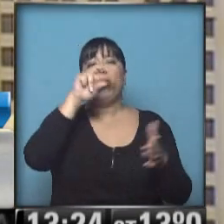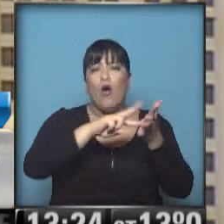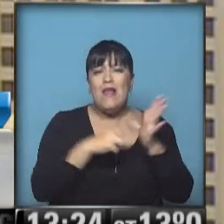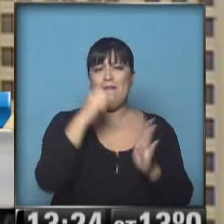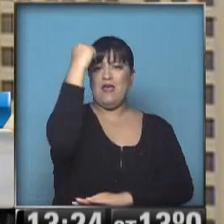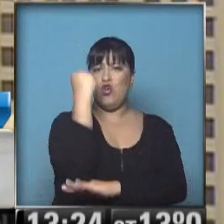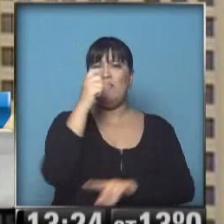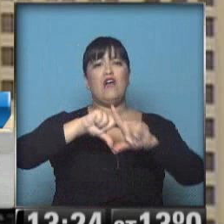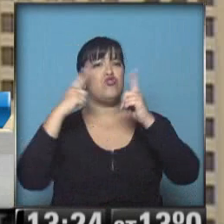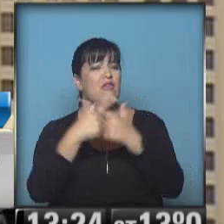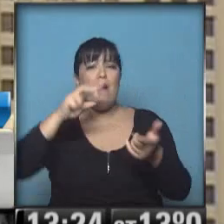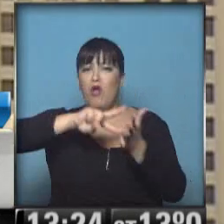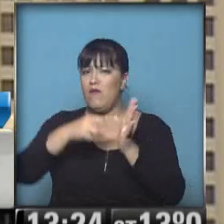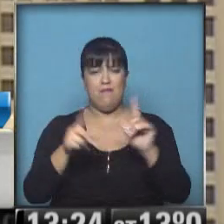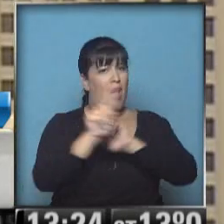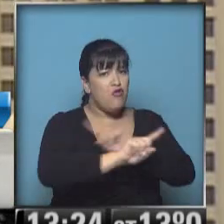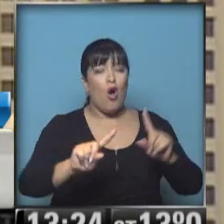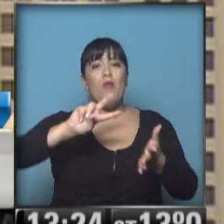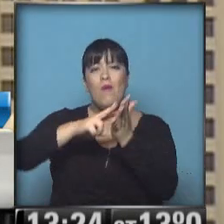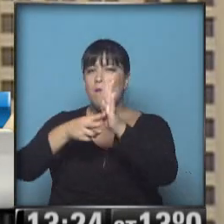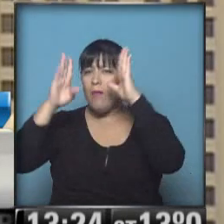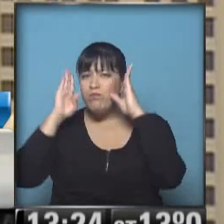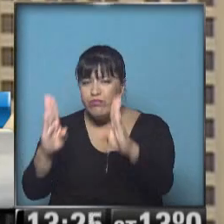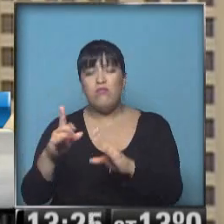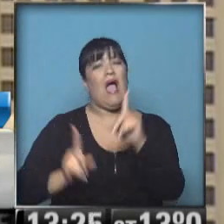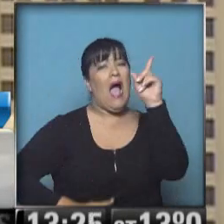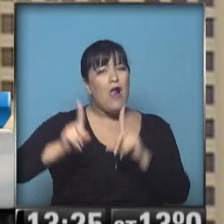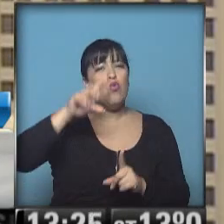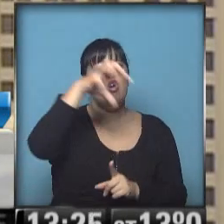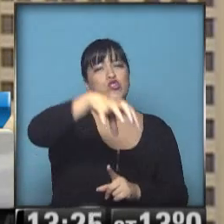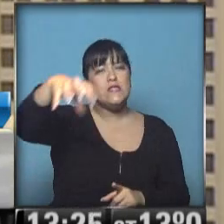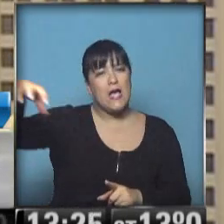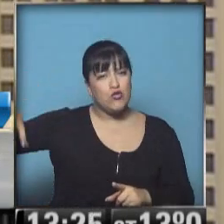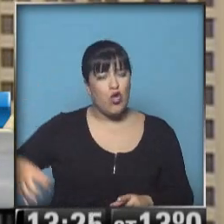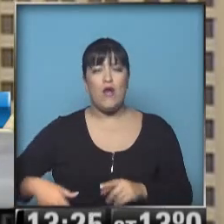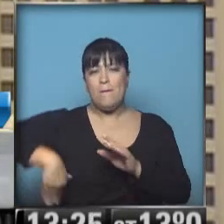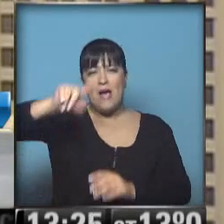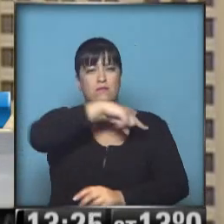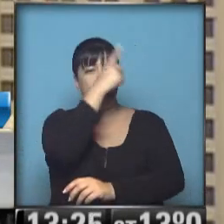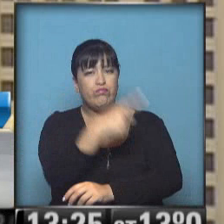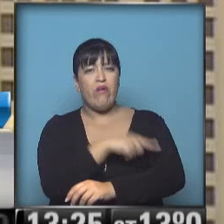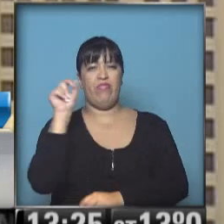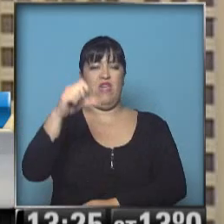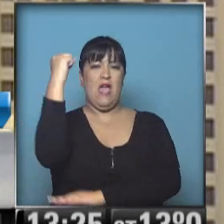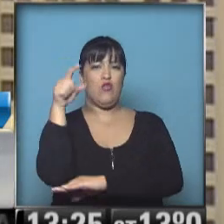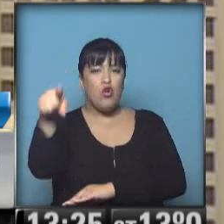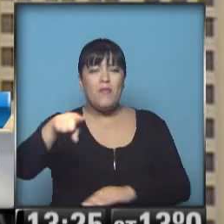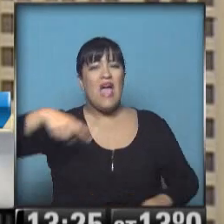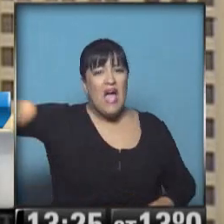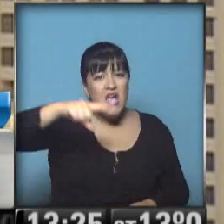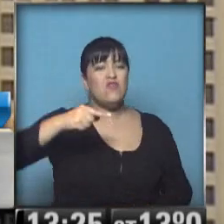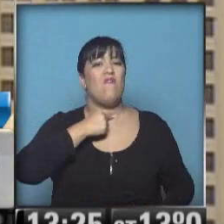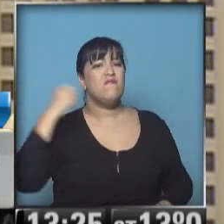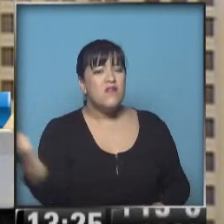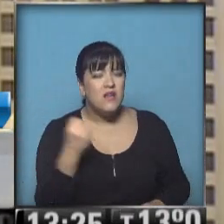de la sociedad. Está ubicado precisamente en algunos sectores concentrados de la economía que quieren,